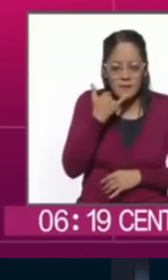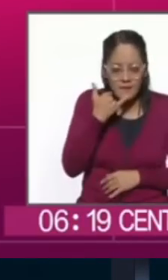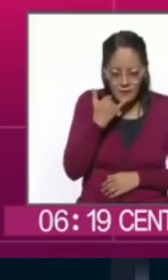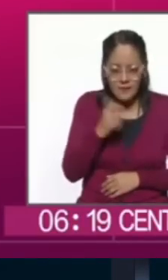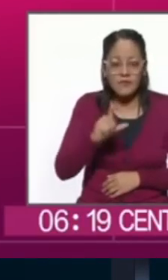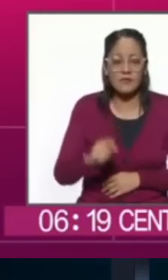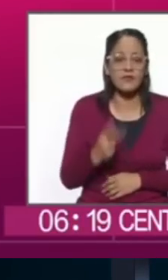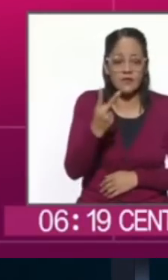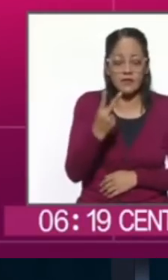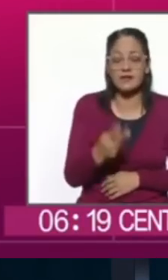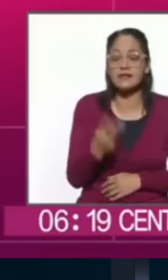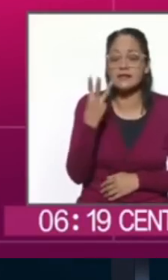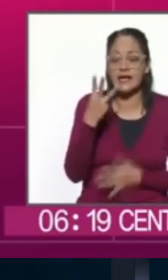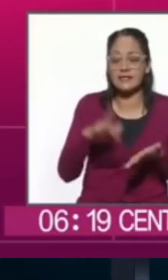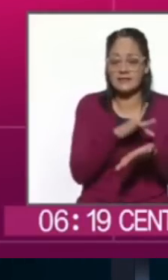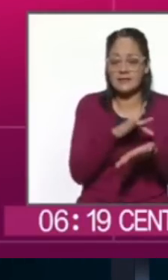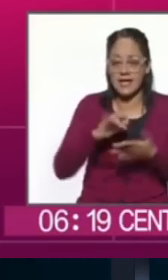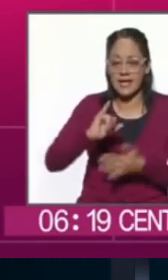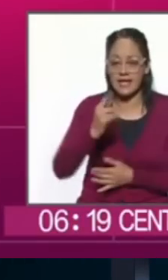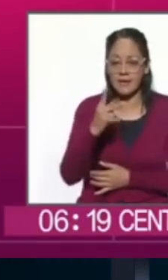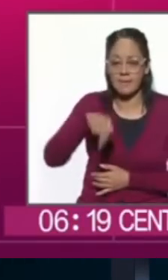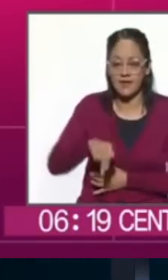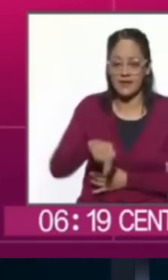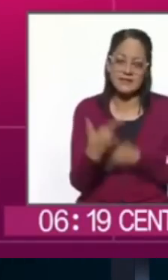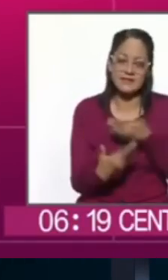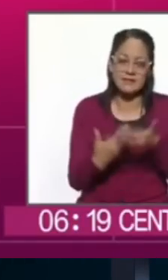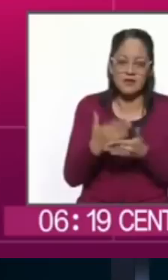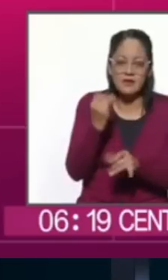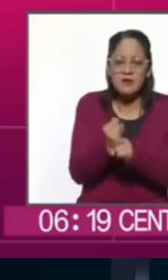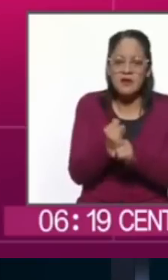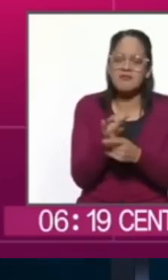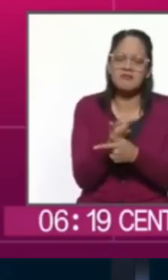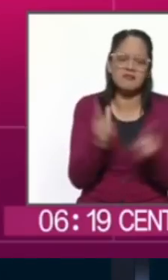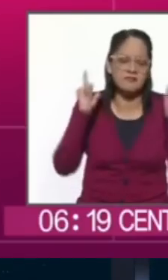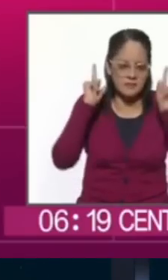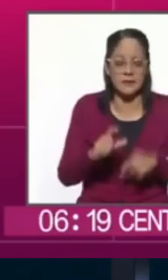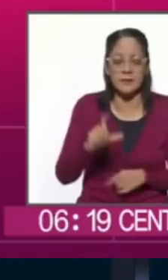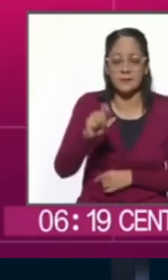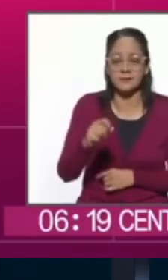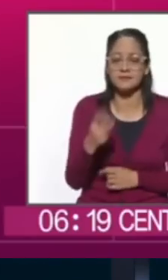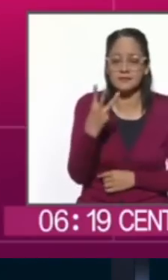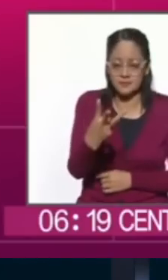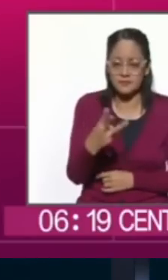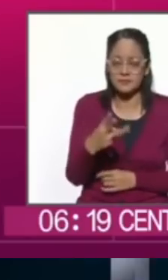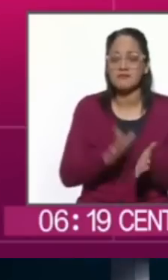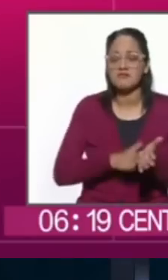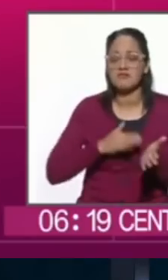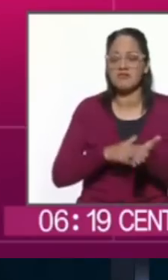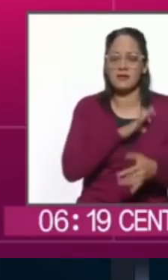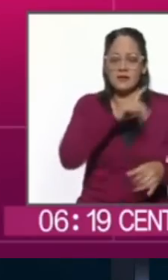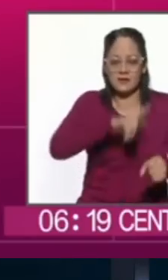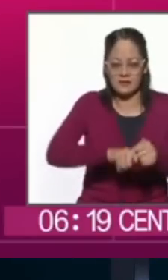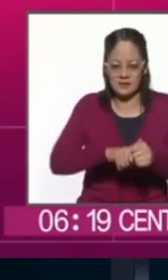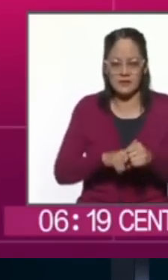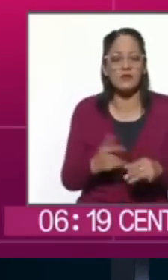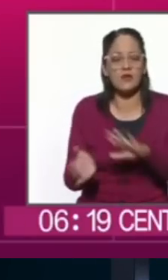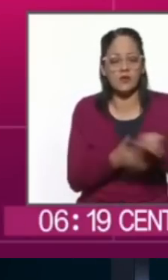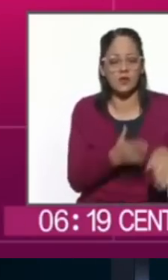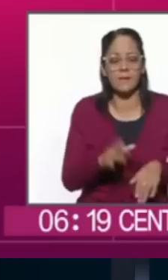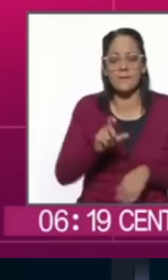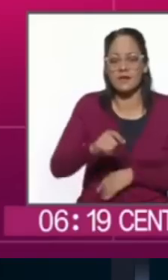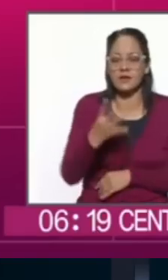3 iPads con servicio de internet ilimitado. 23. Papelería personalizada. 24.